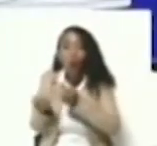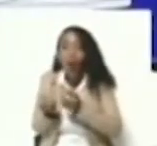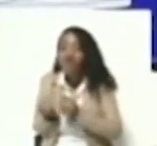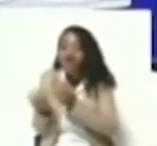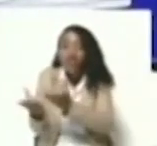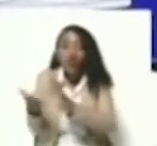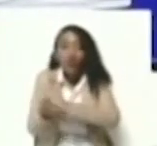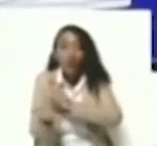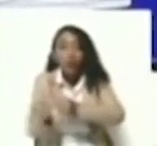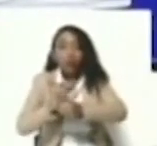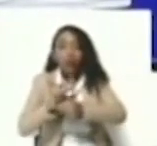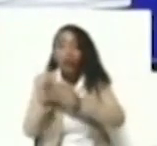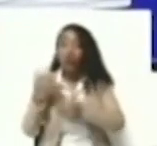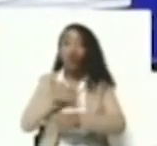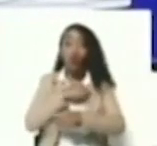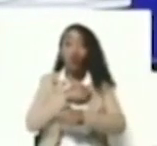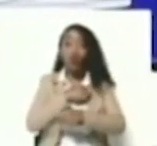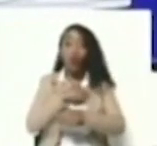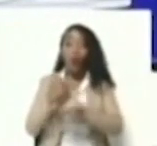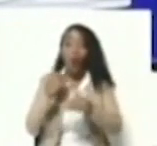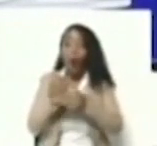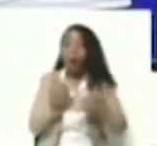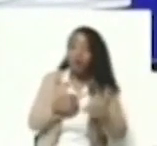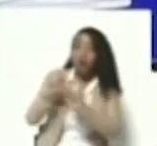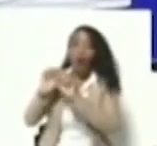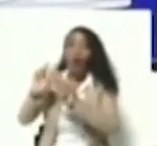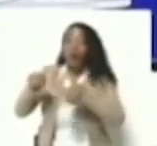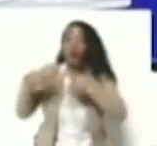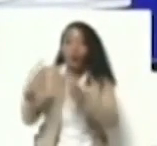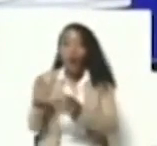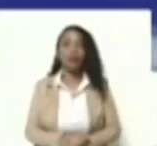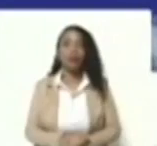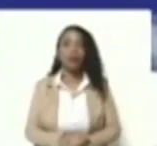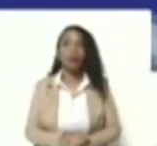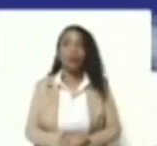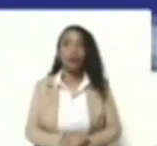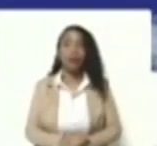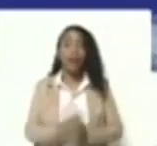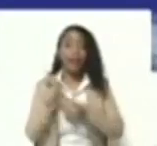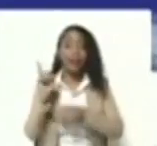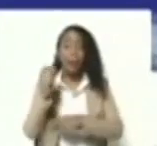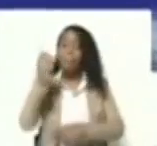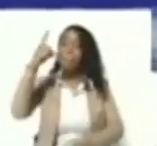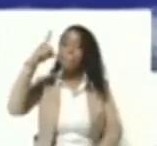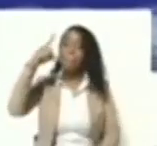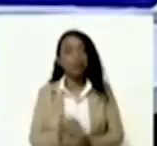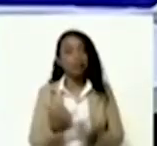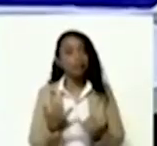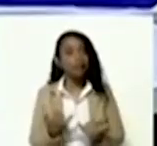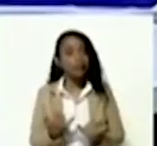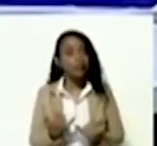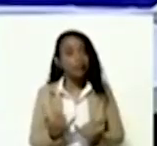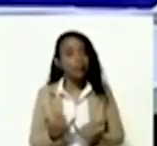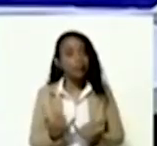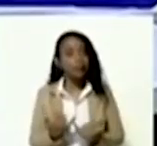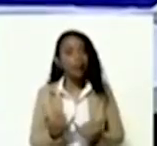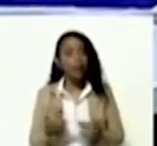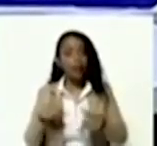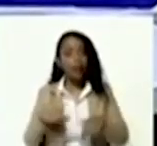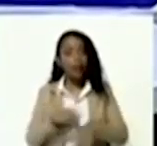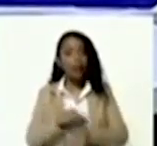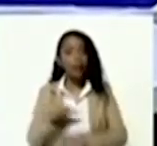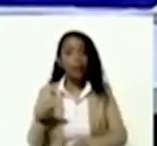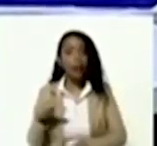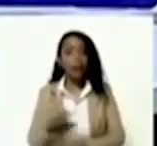ahora dice que el producto que ofrecen, las llamadas gotas milagrosas o carbativir, será distribuido masivamente. A partir de esta